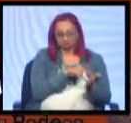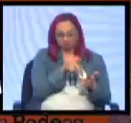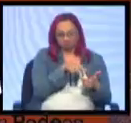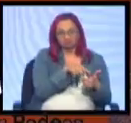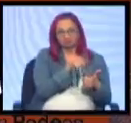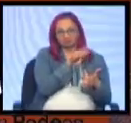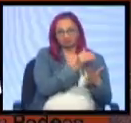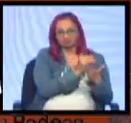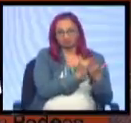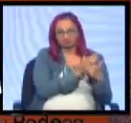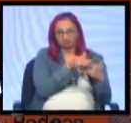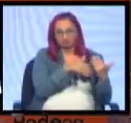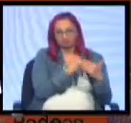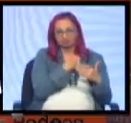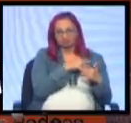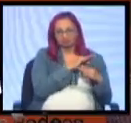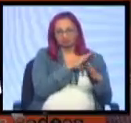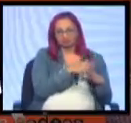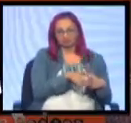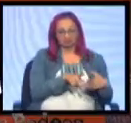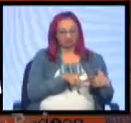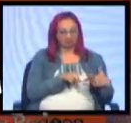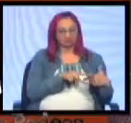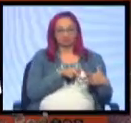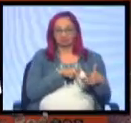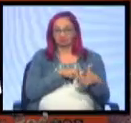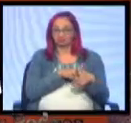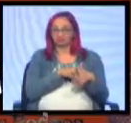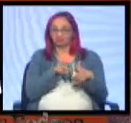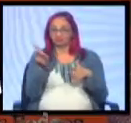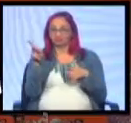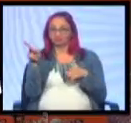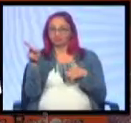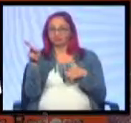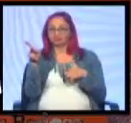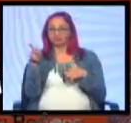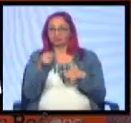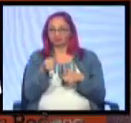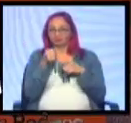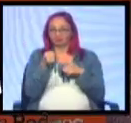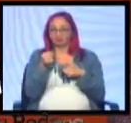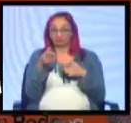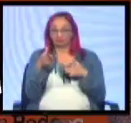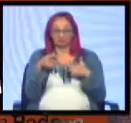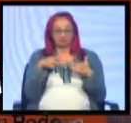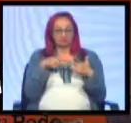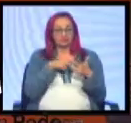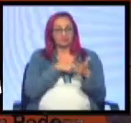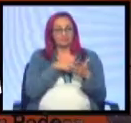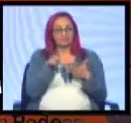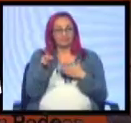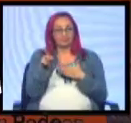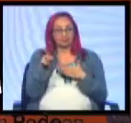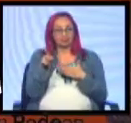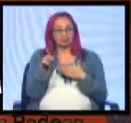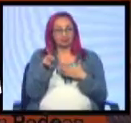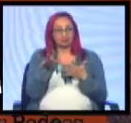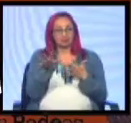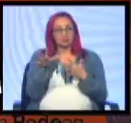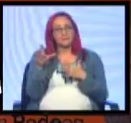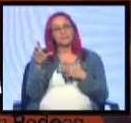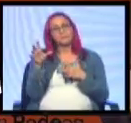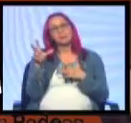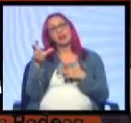las planillas de todos nuestros funcionarios, pagamos los seguros, pagamos unos más